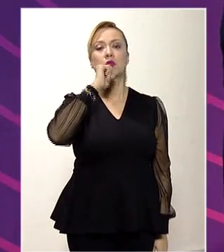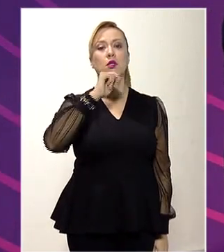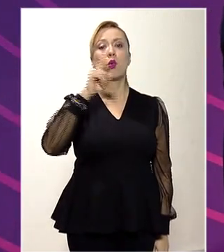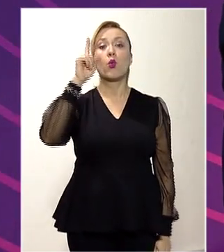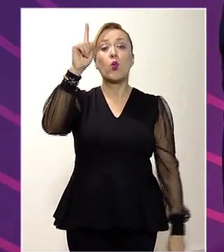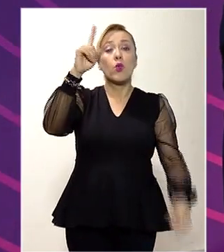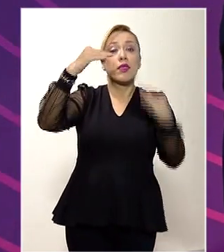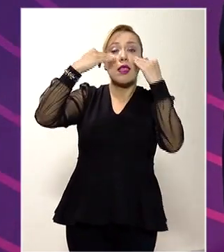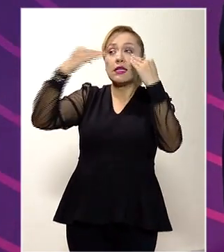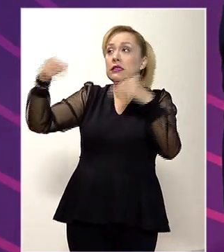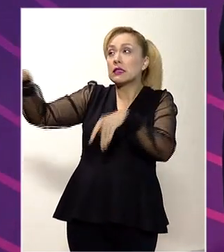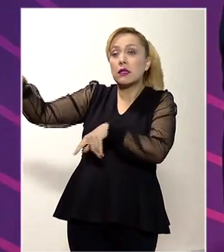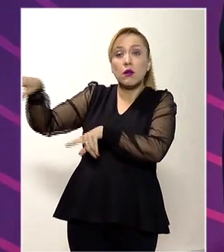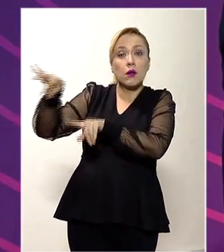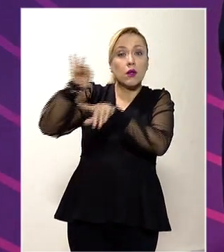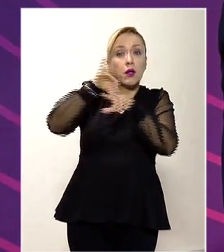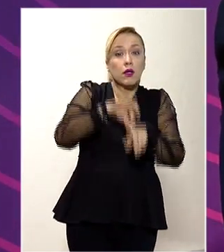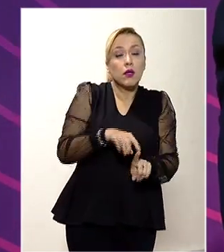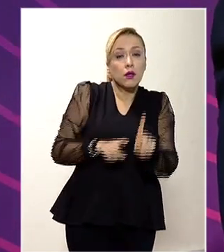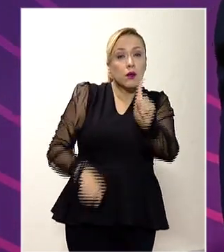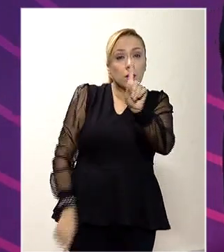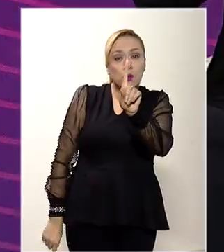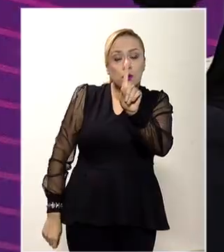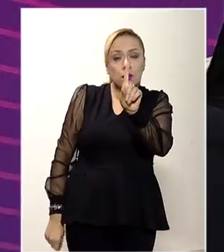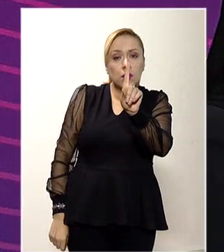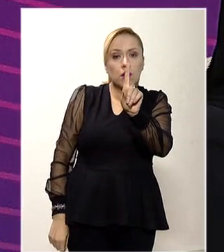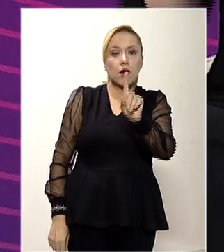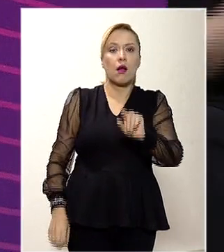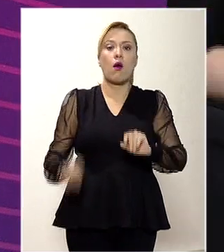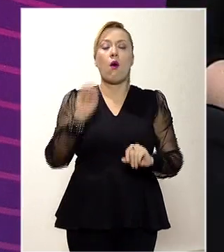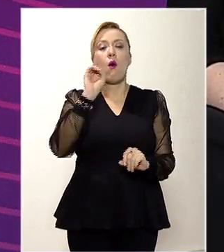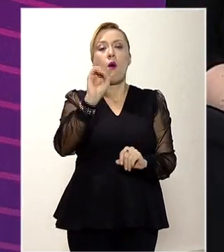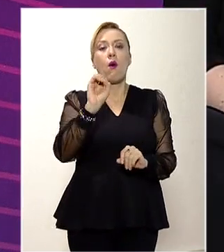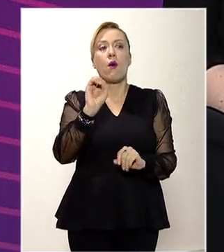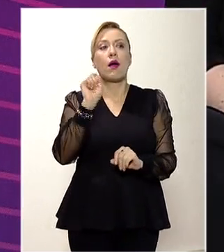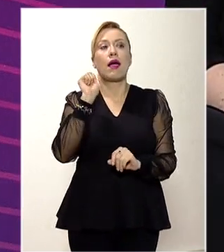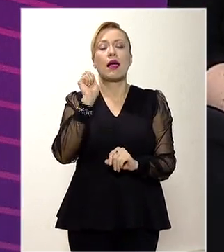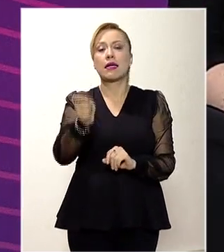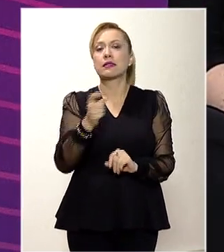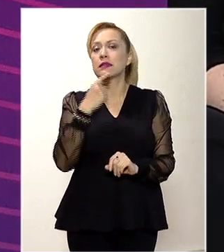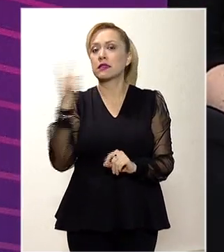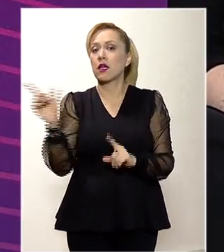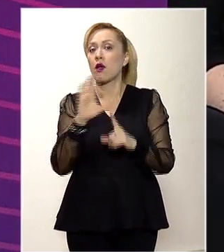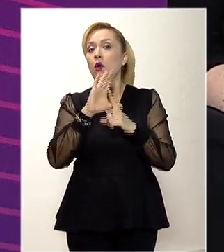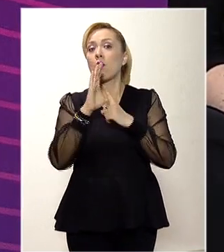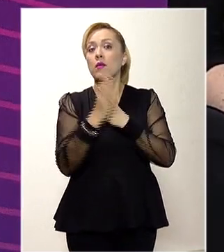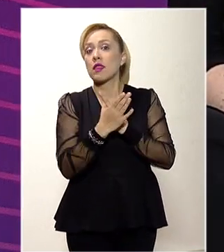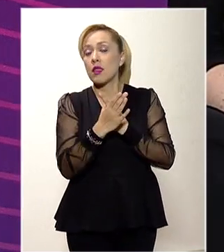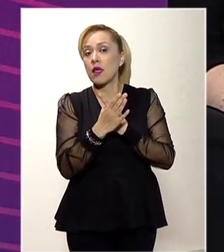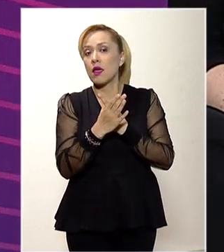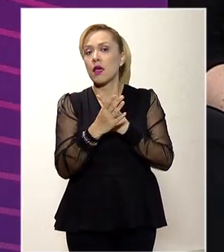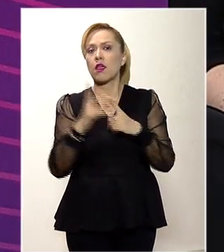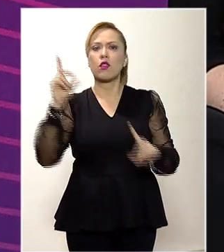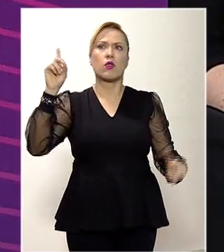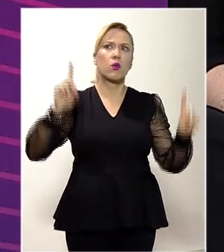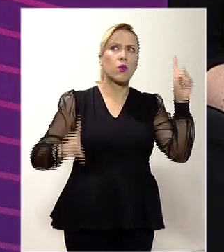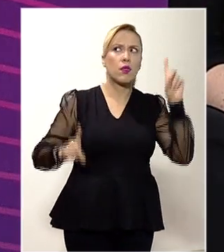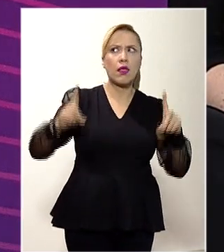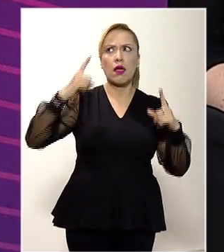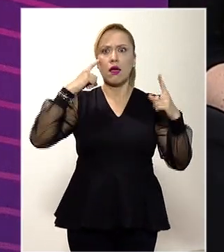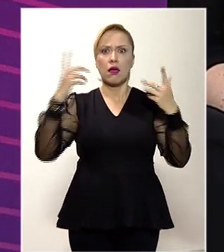un testigo, ¿no? Mm. Y tienes que llegar a una conclusión, dice el comité, más allá de toda duda